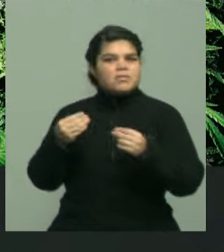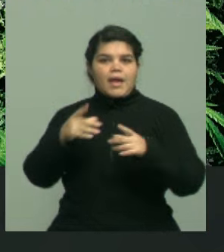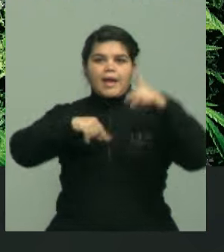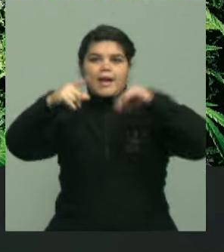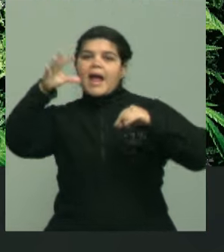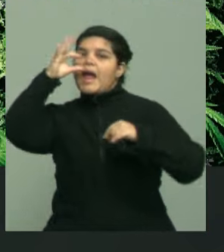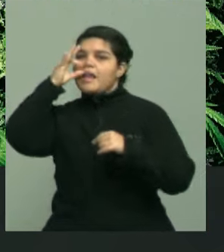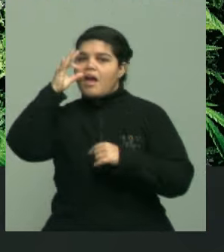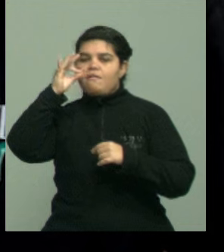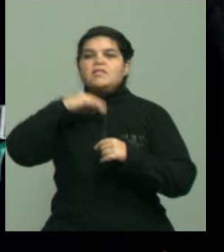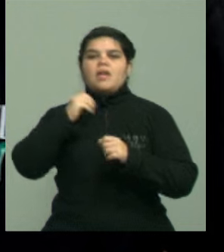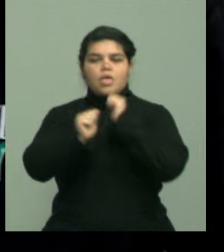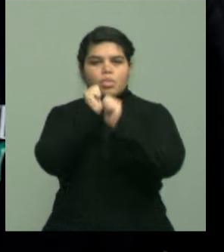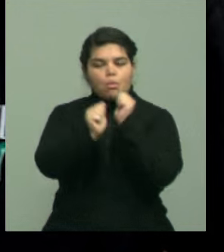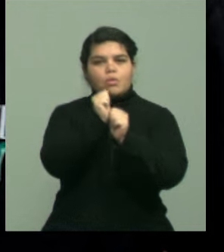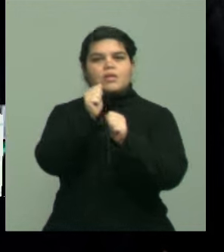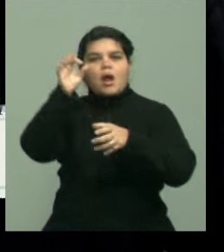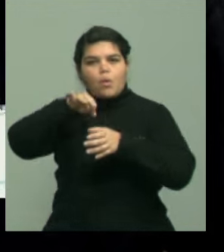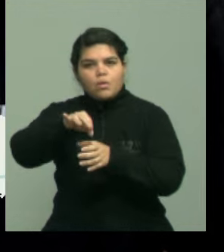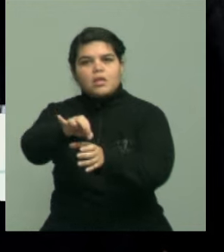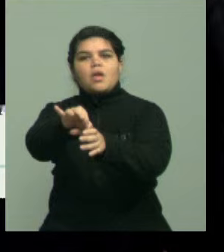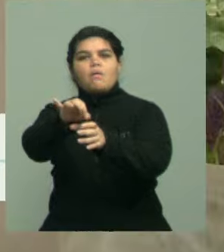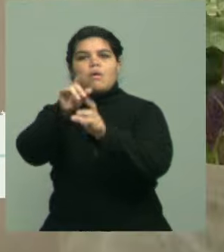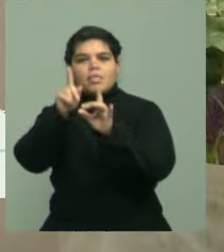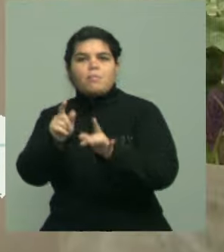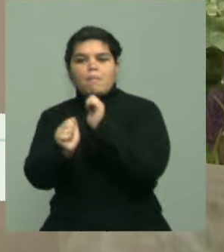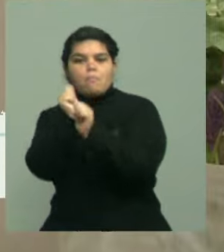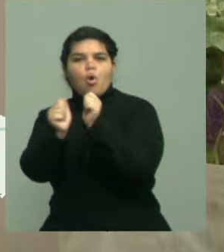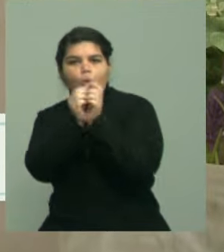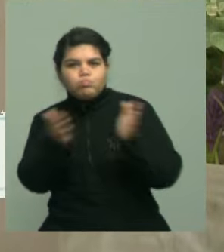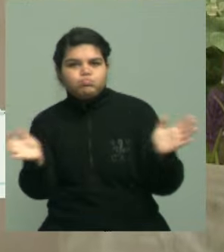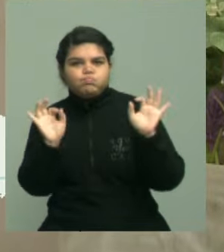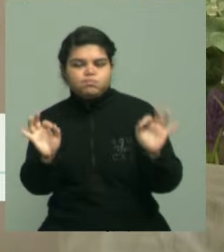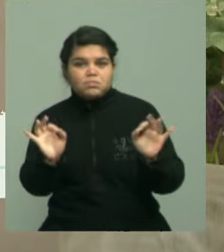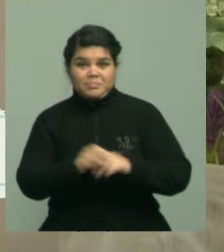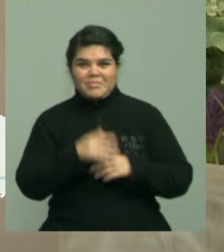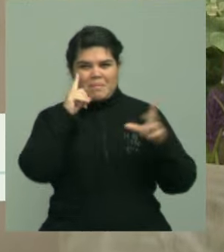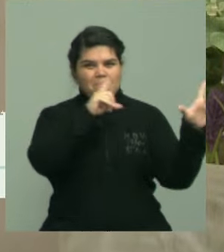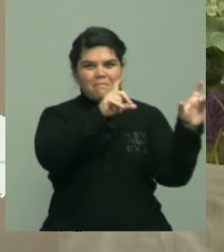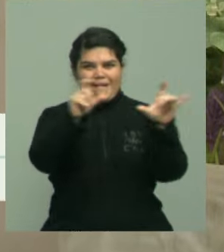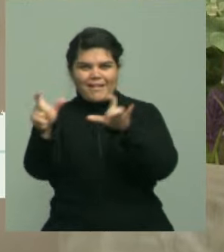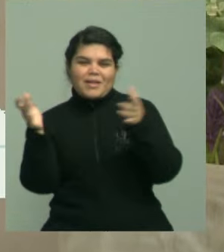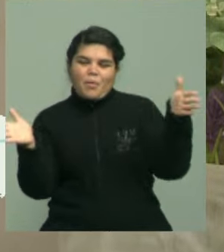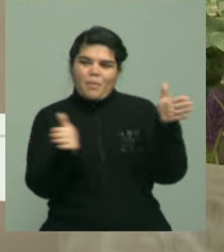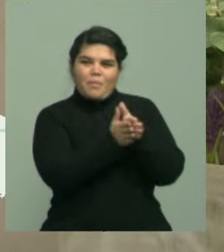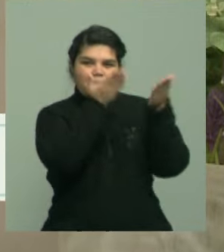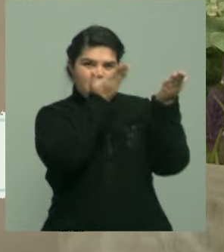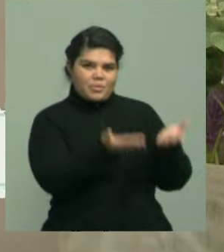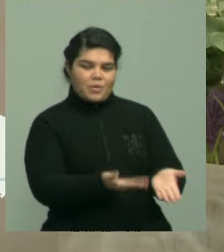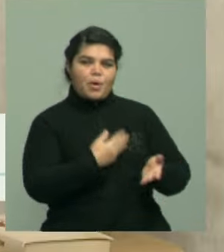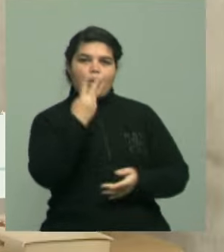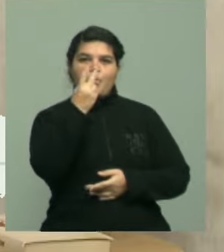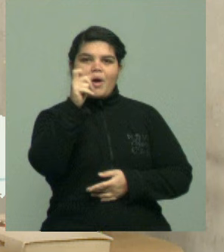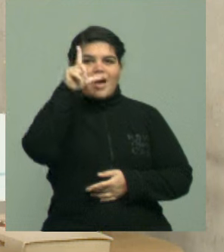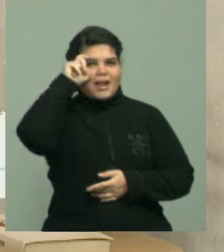con Valentín Estradela, que es el productor general de la expo Mendocana. Ahí vemos algunas imágenes y bueno, le vamos a dar la bienvenida. Valentín,